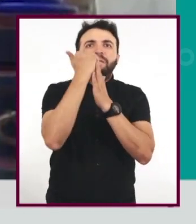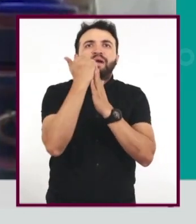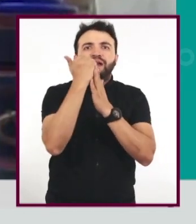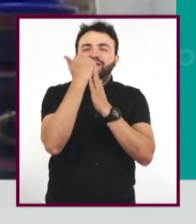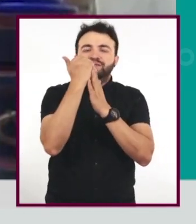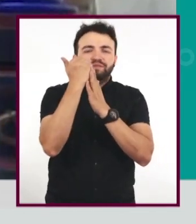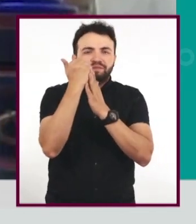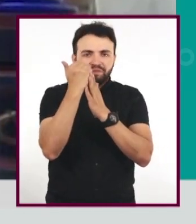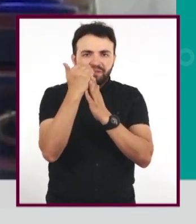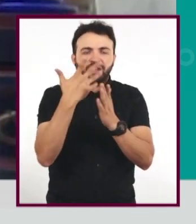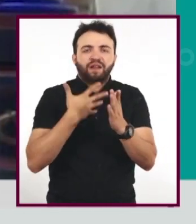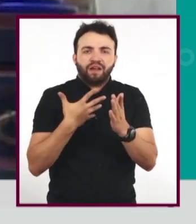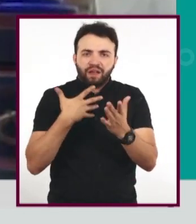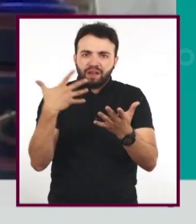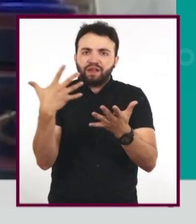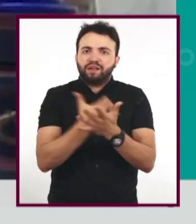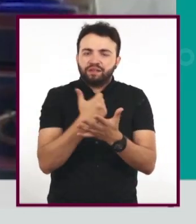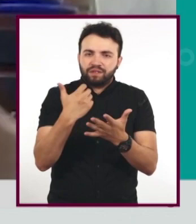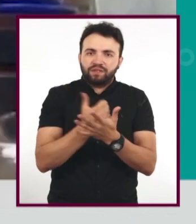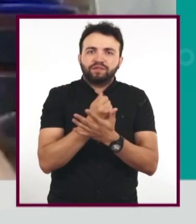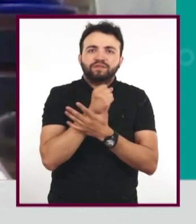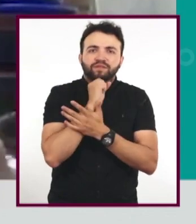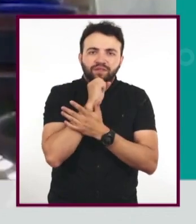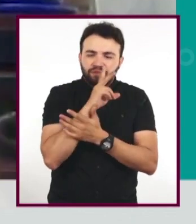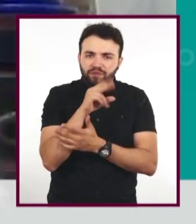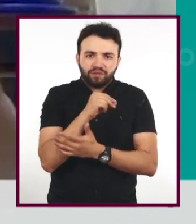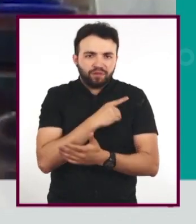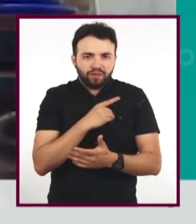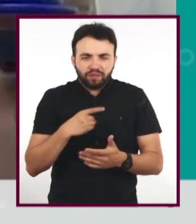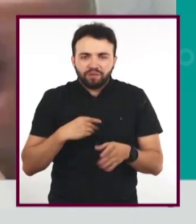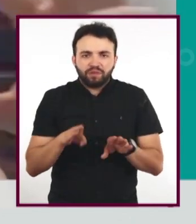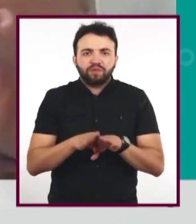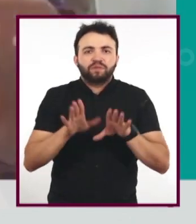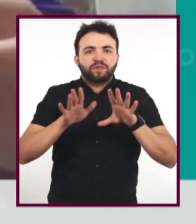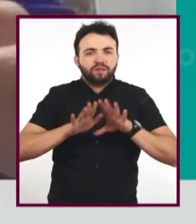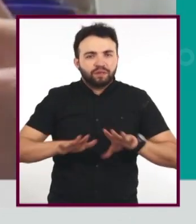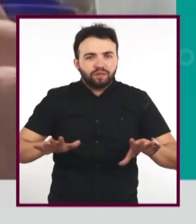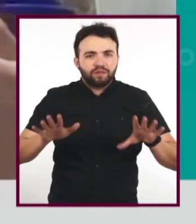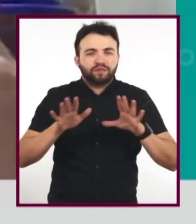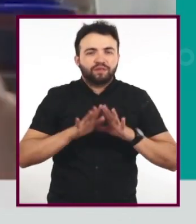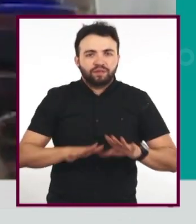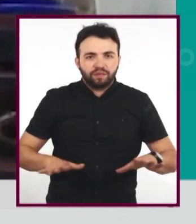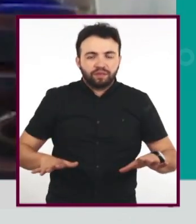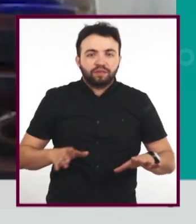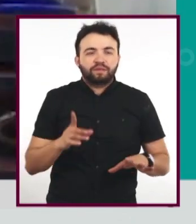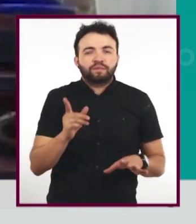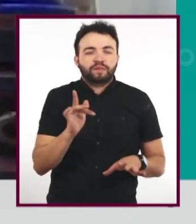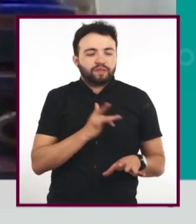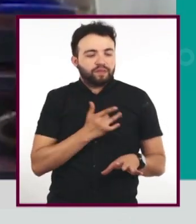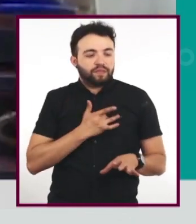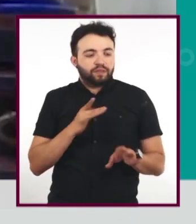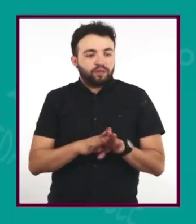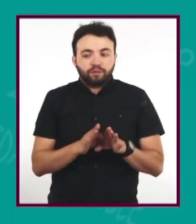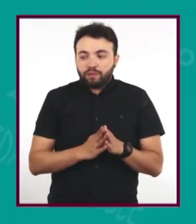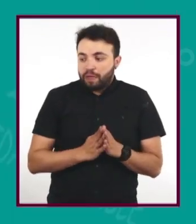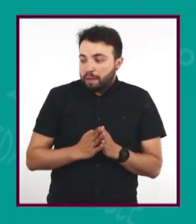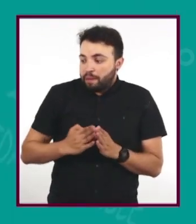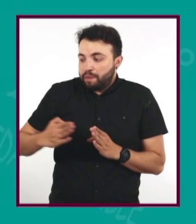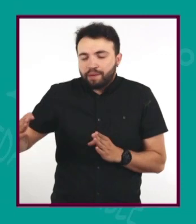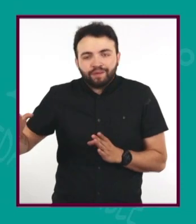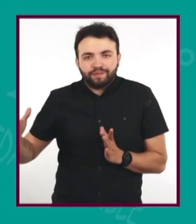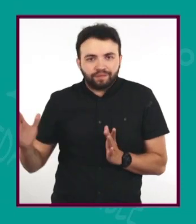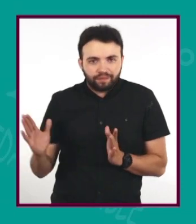al mismo tiempo cosas. Siempre que se va o que sentimos que se va algo, otra cosa ocupa el lugar.